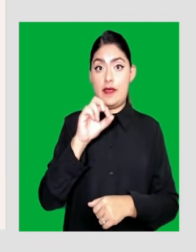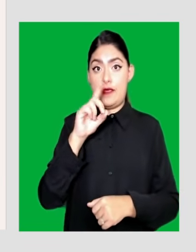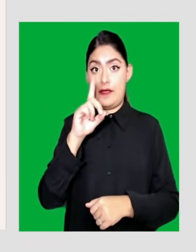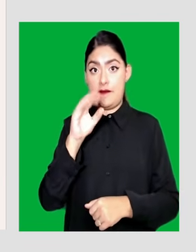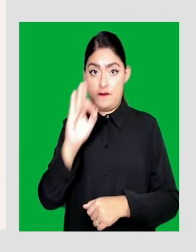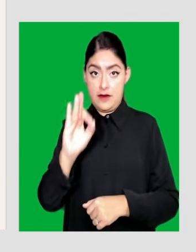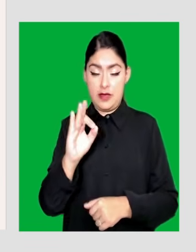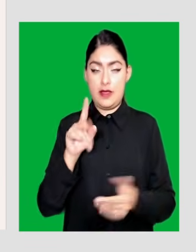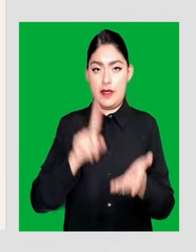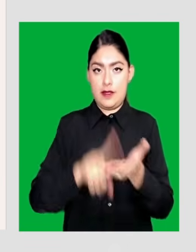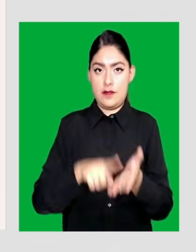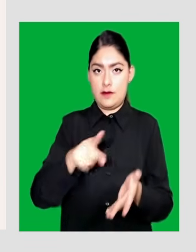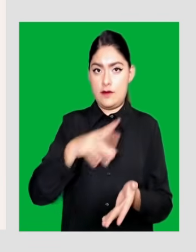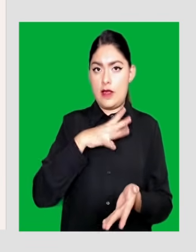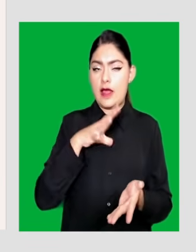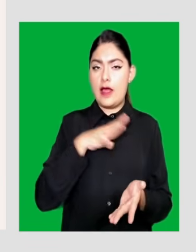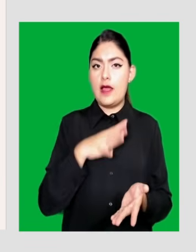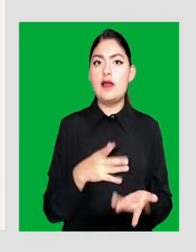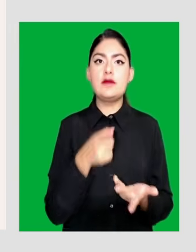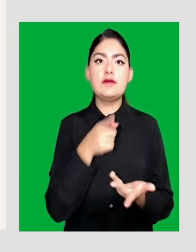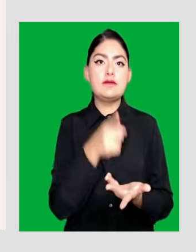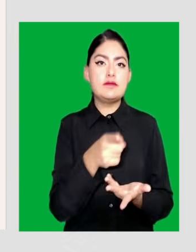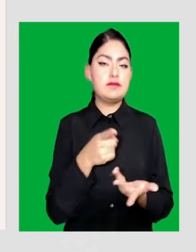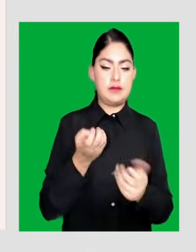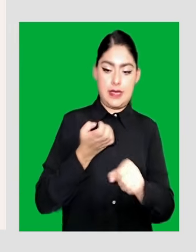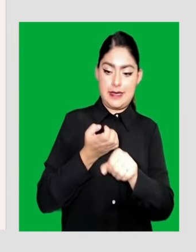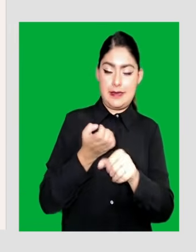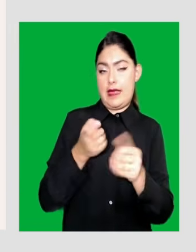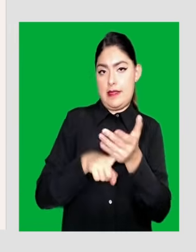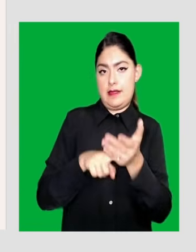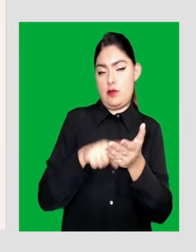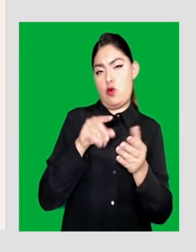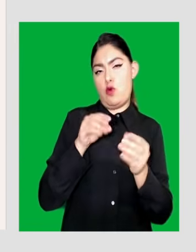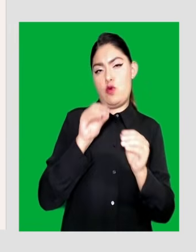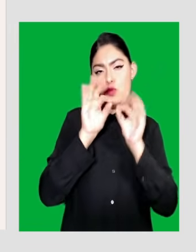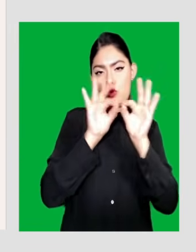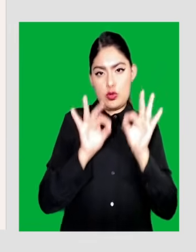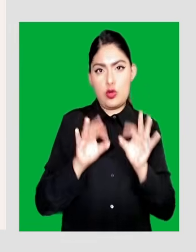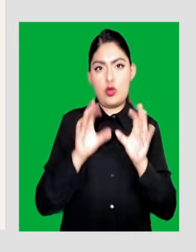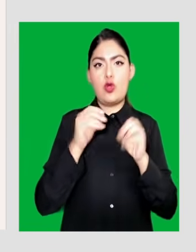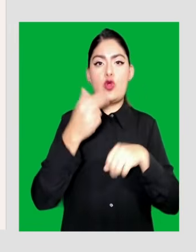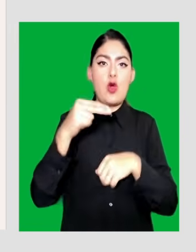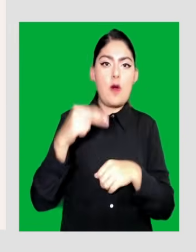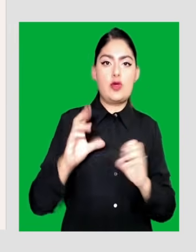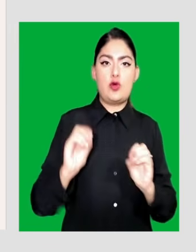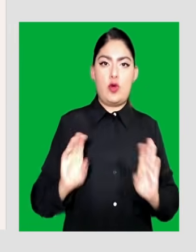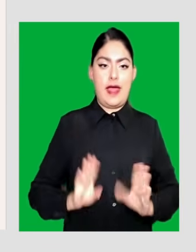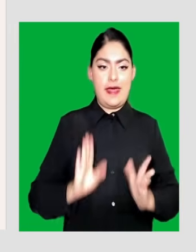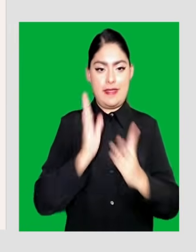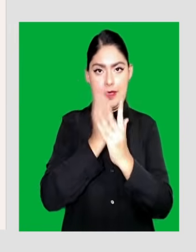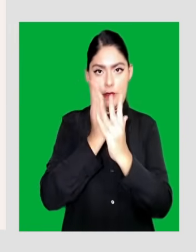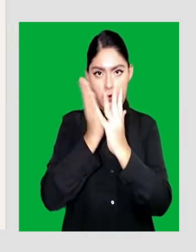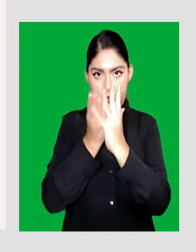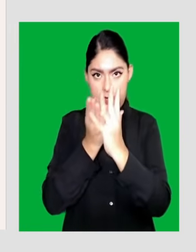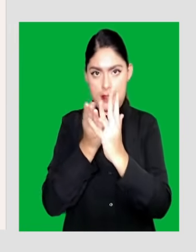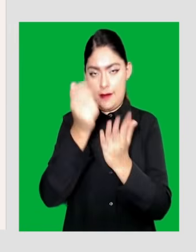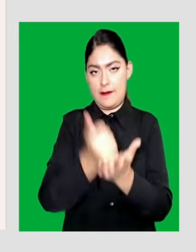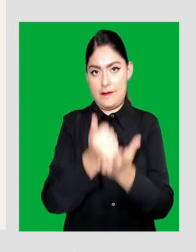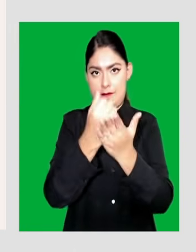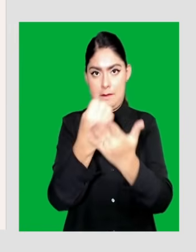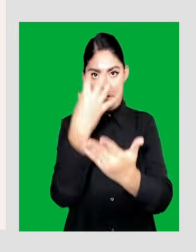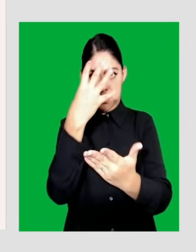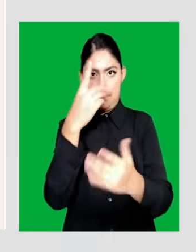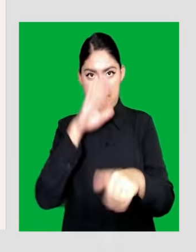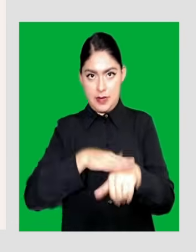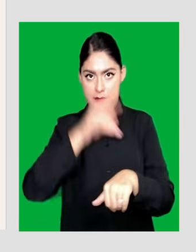.shx es el archivo de índice. Ayuda a localizar rápidamente las entidades geométricas en el archivo .shp.